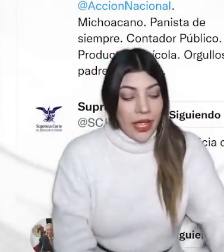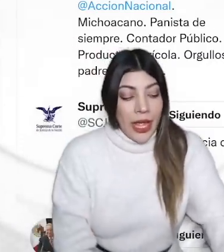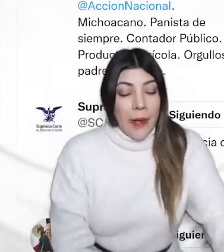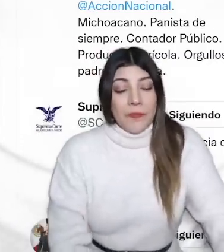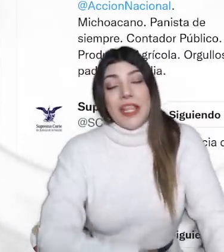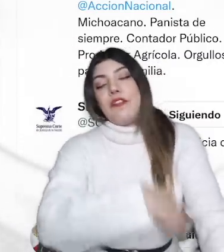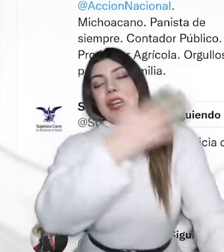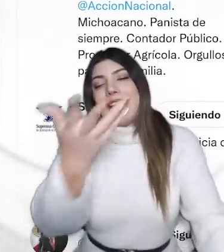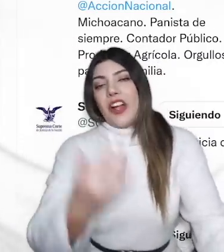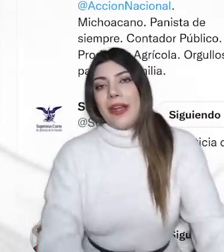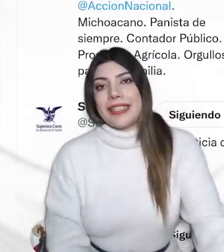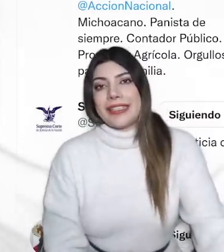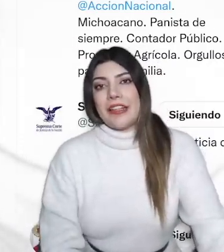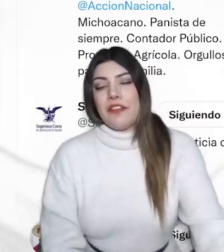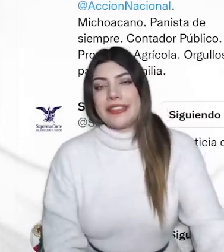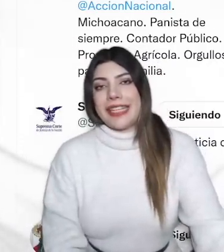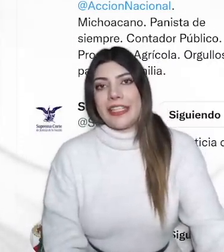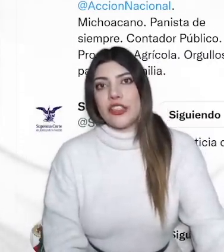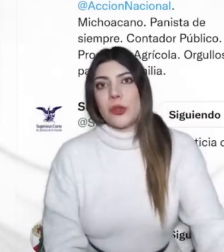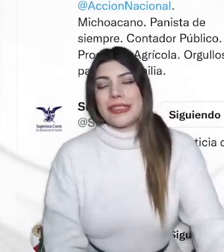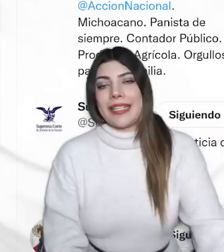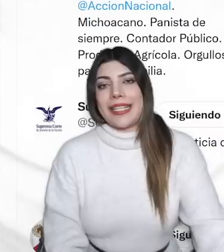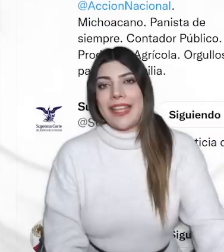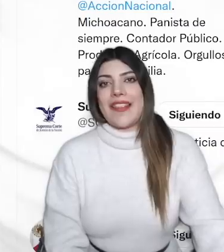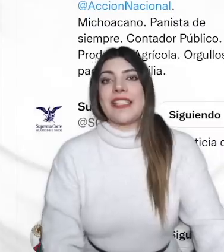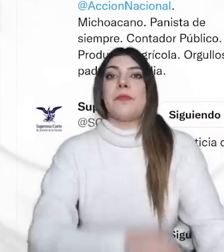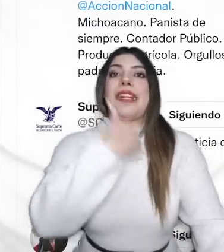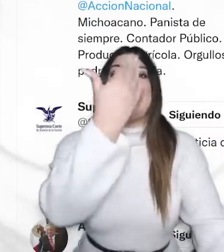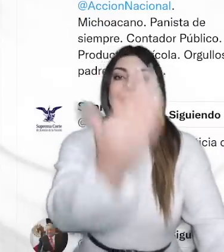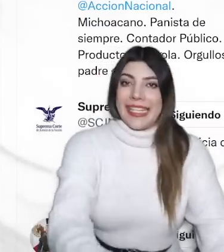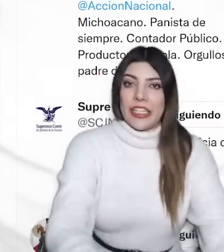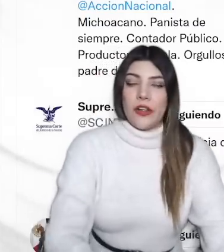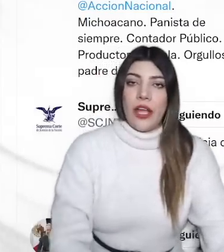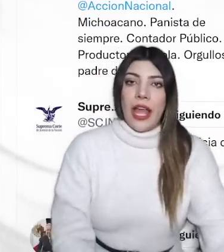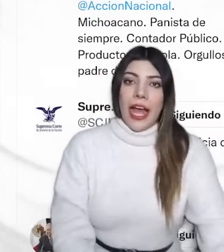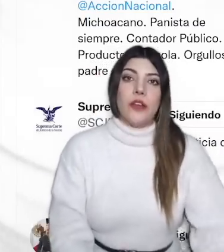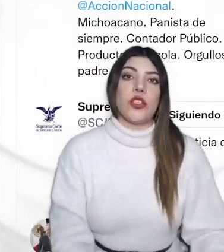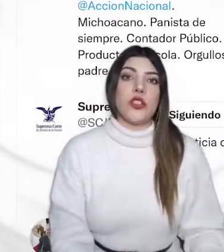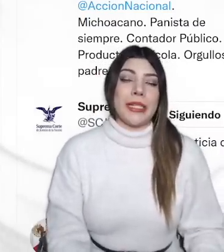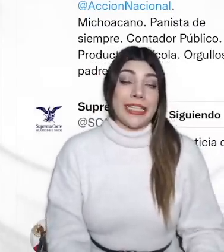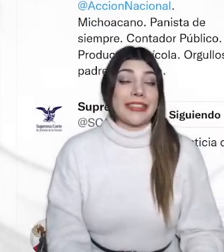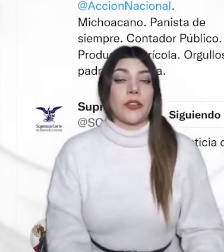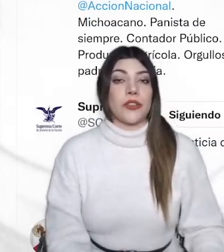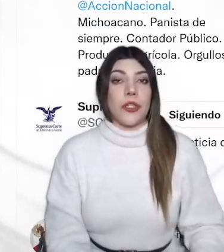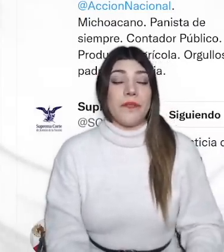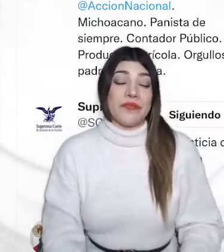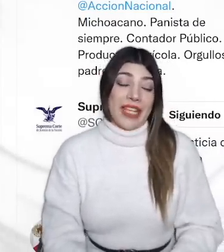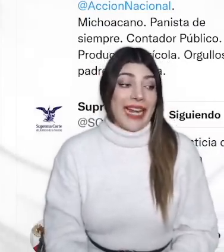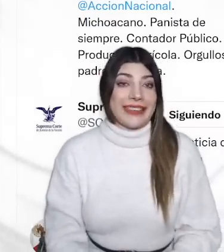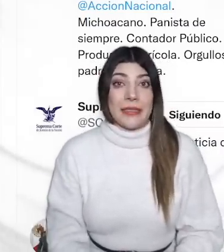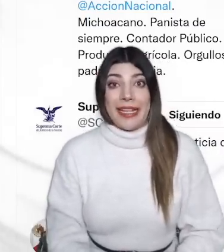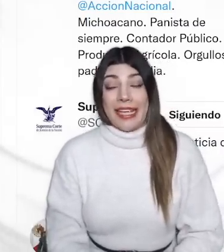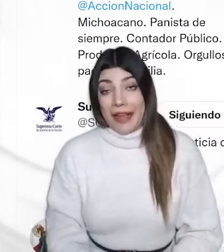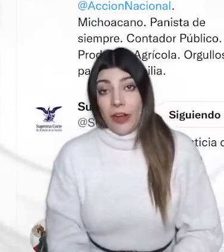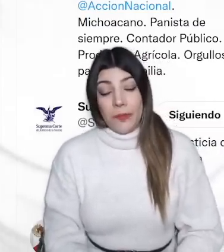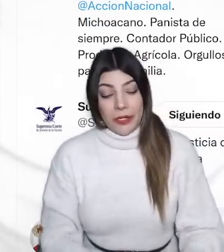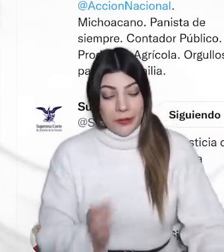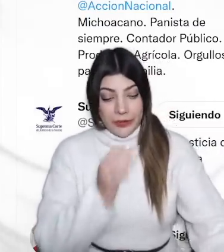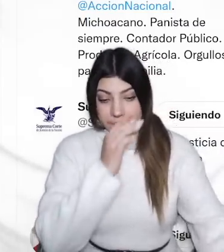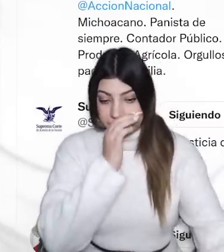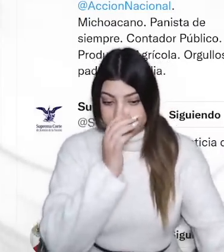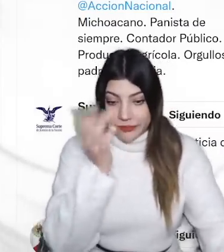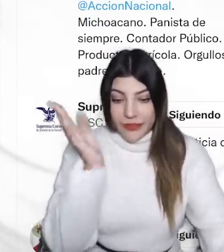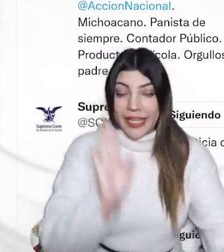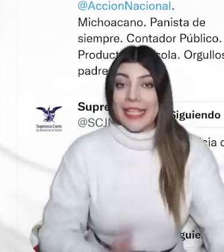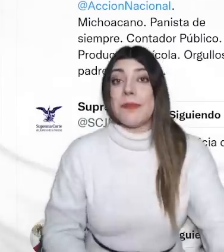puesto. Y al final de cuentas están festejando su estrategia de desprestigio a otros ministros, ¿no? Qué lástima, qué bajo, pero